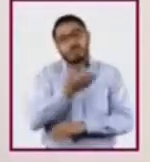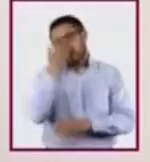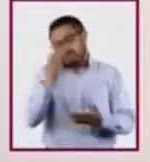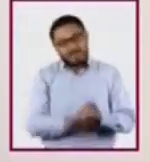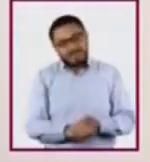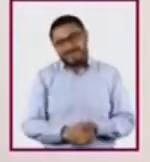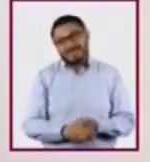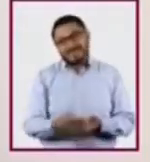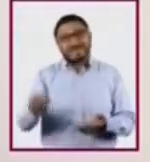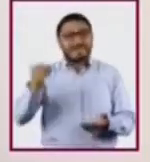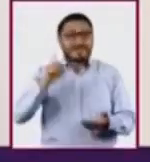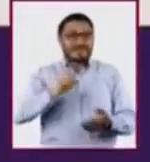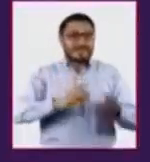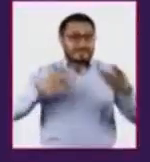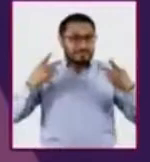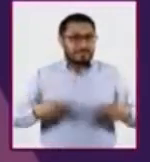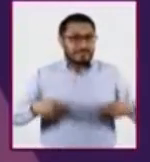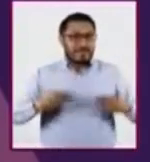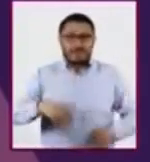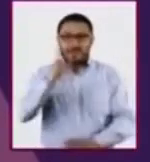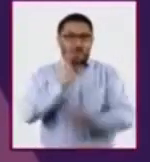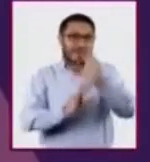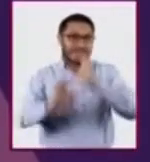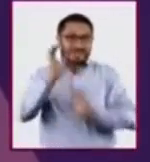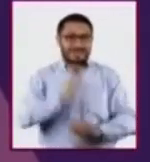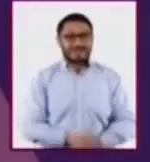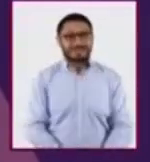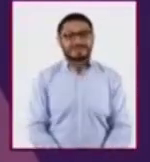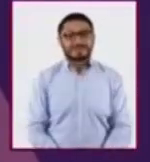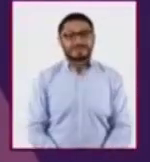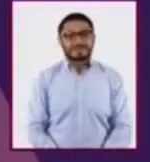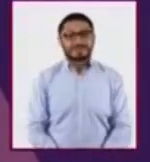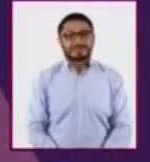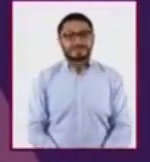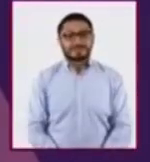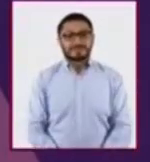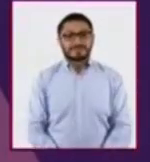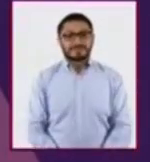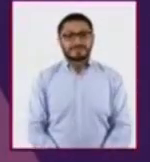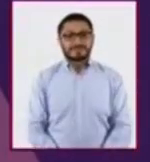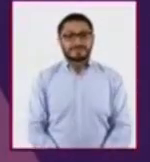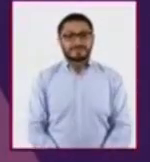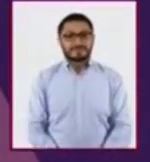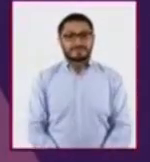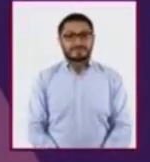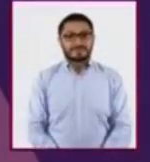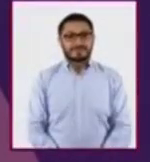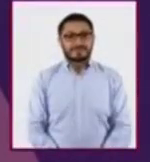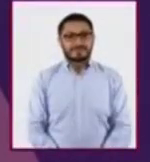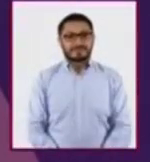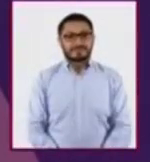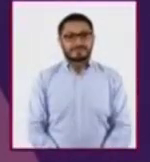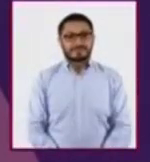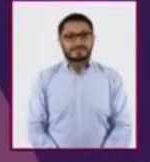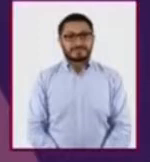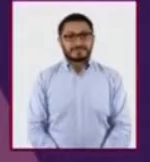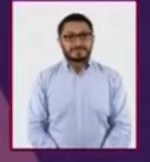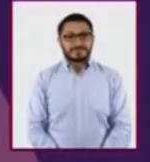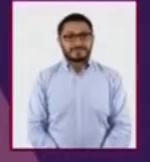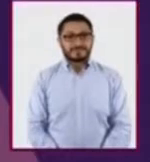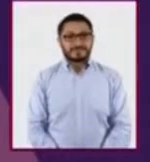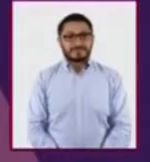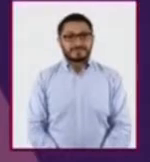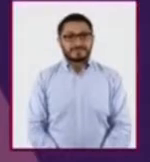entonan los participantes. ¿Dónde surge la pelota purépecha? ¿Cómo se juega? ¿Quiénes